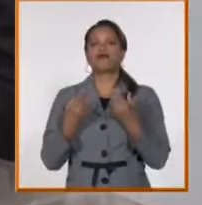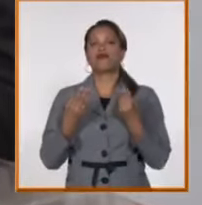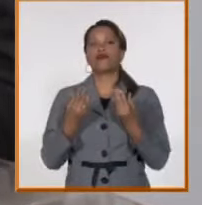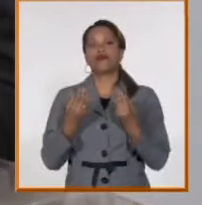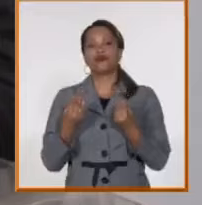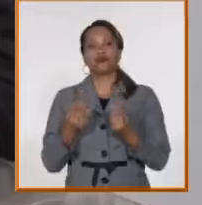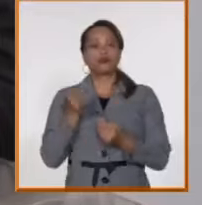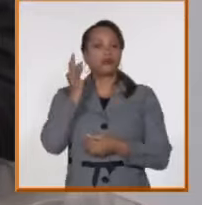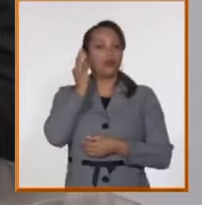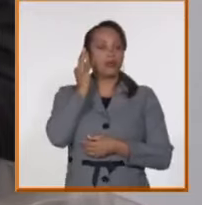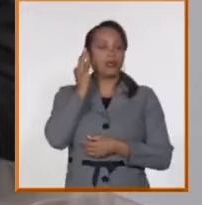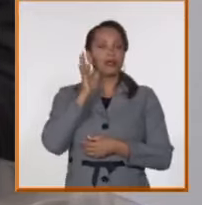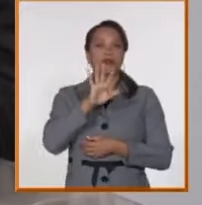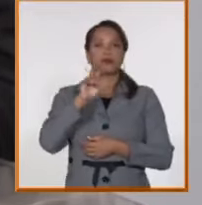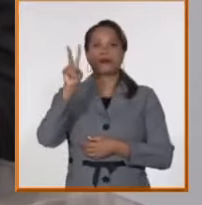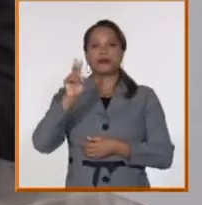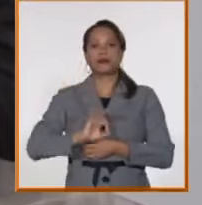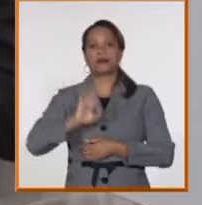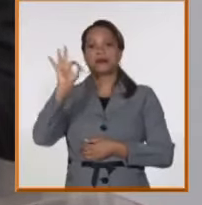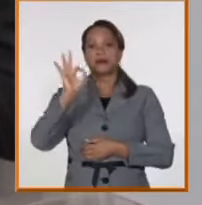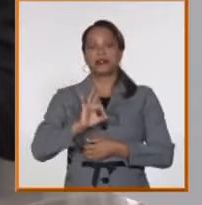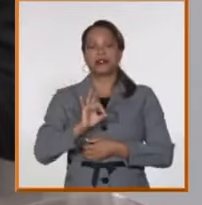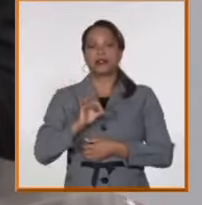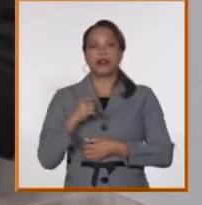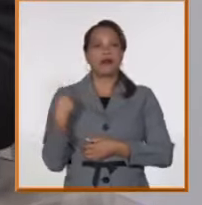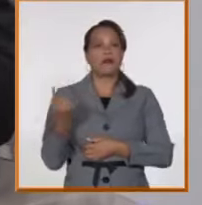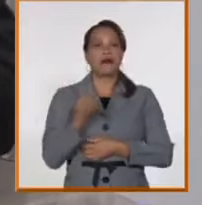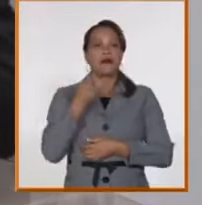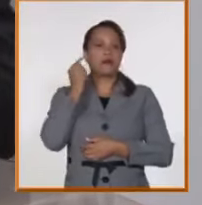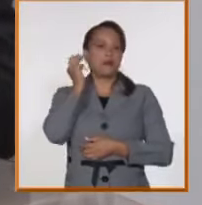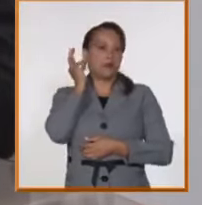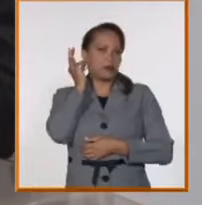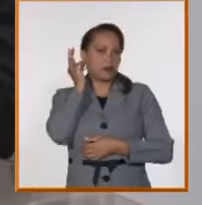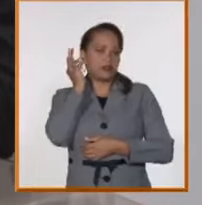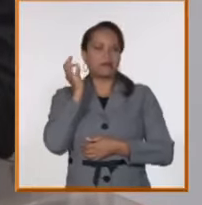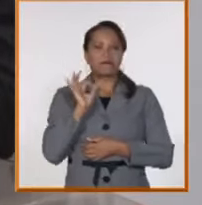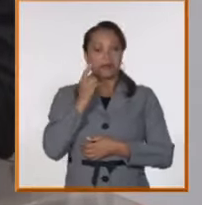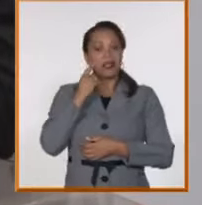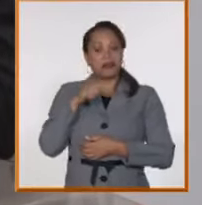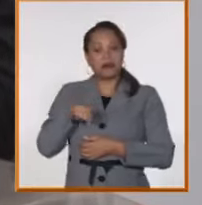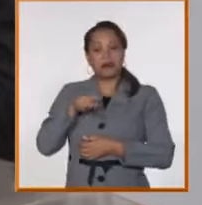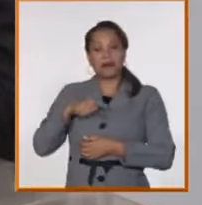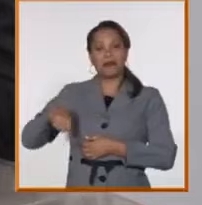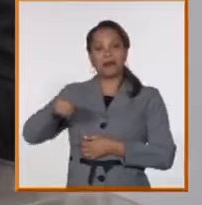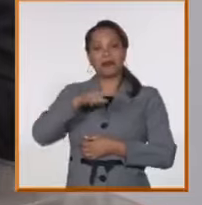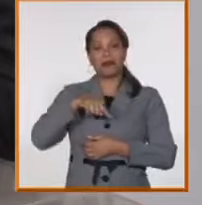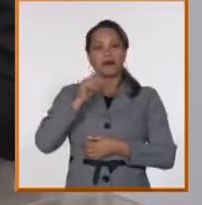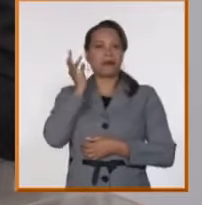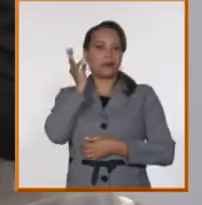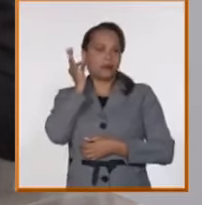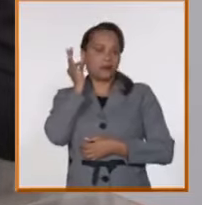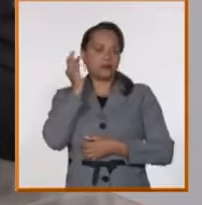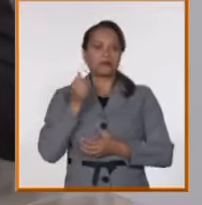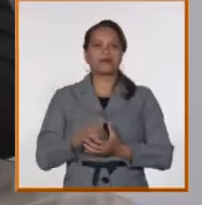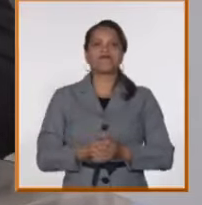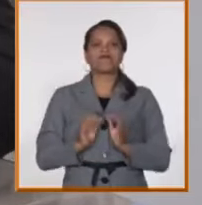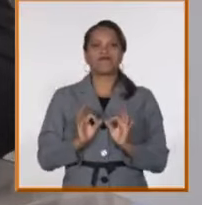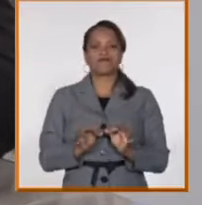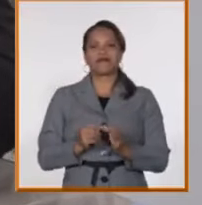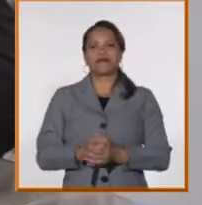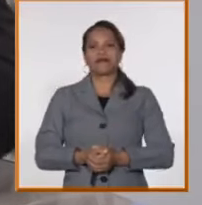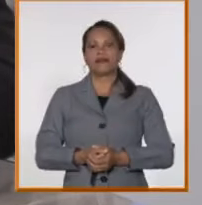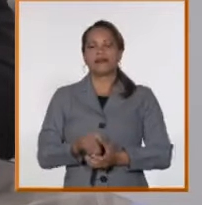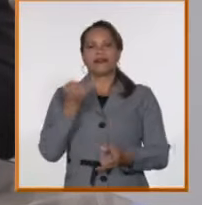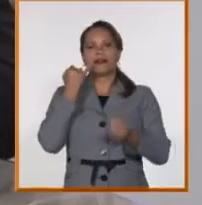mujeres el 52 por somos mujeres Bueno hoy todas Aquí somos mujeres nosotros nos identificamos con